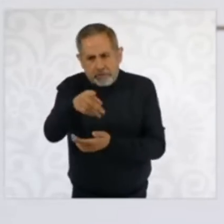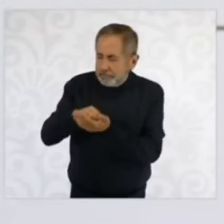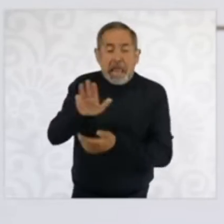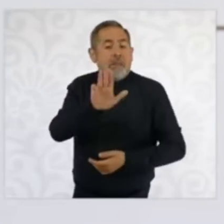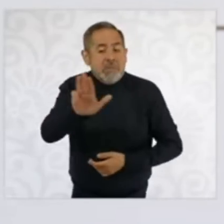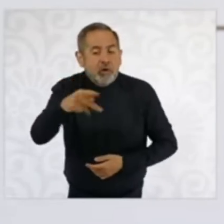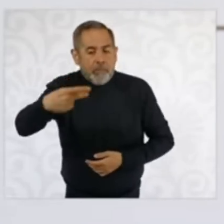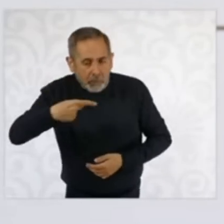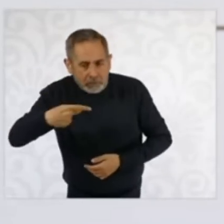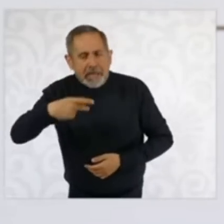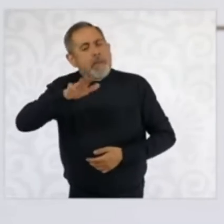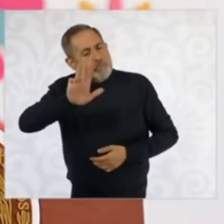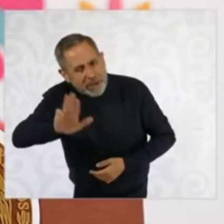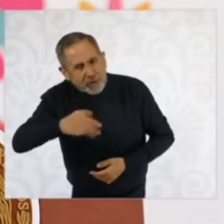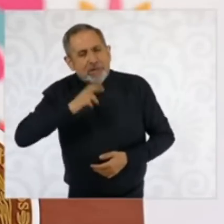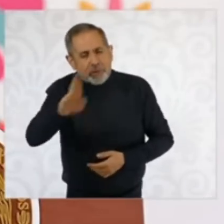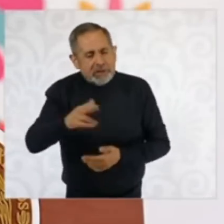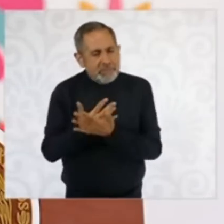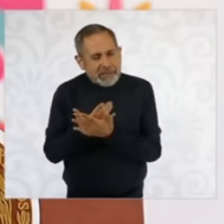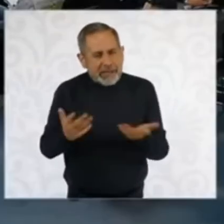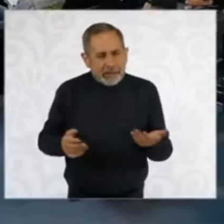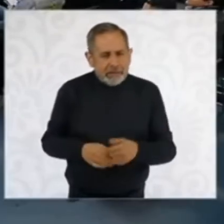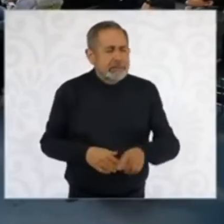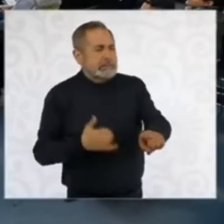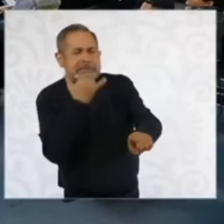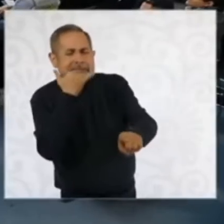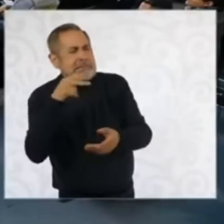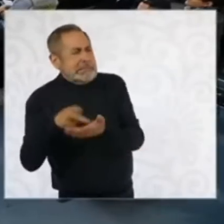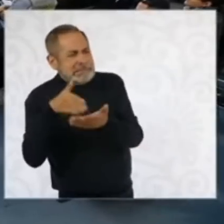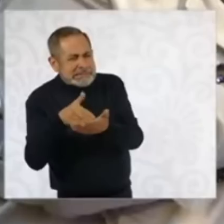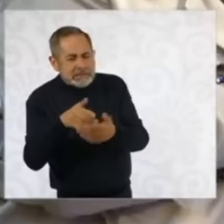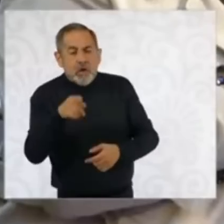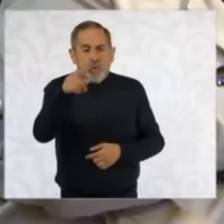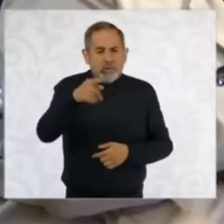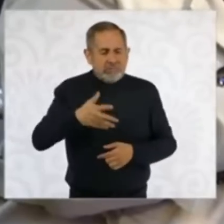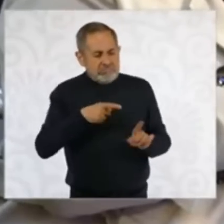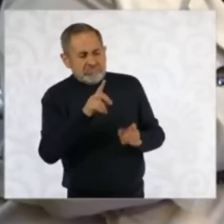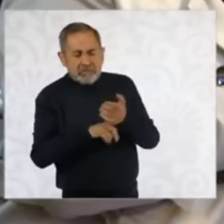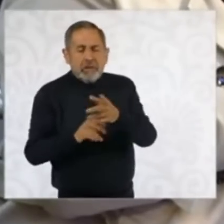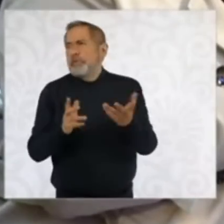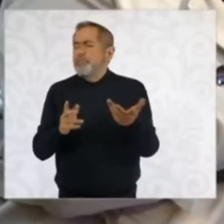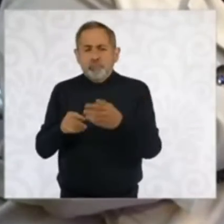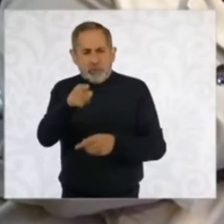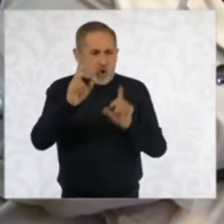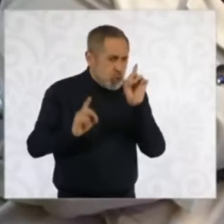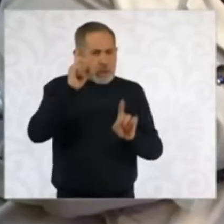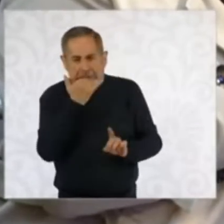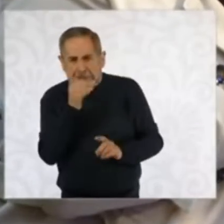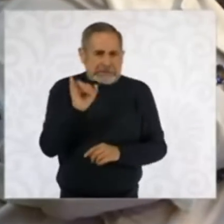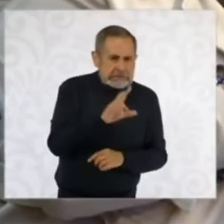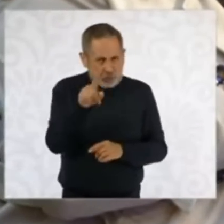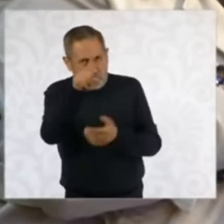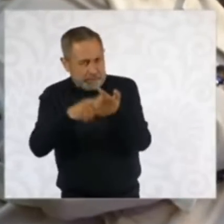el miércoles, a ver, vamos a ver qué decide la Corte pero mañana. Nada más que le insiste un poquito, sí, ustedes tienen el beneficio de, o sea, están en duda todavía de que